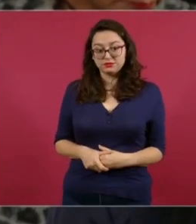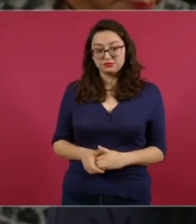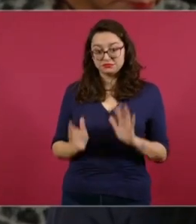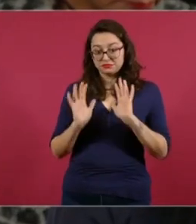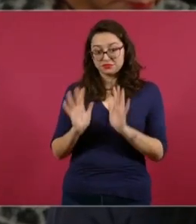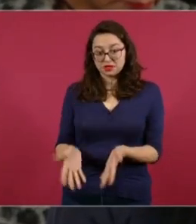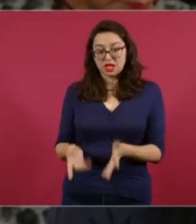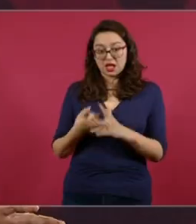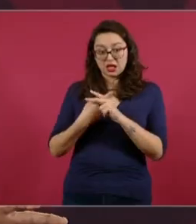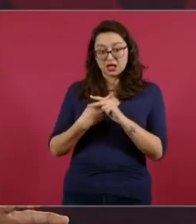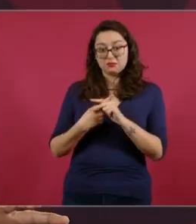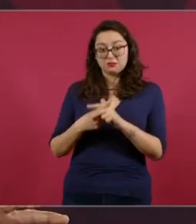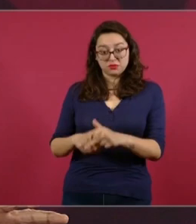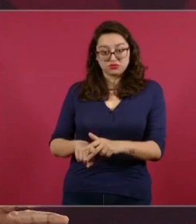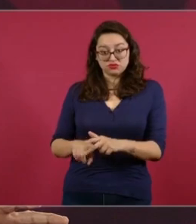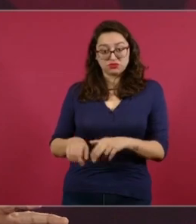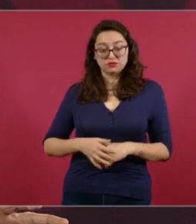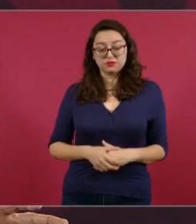Oaxaca,